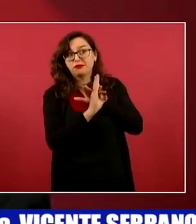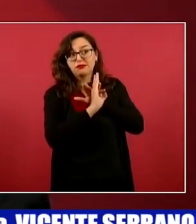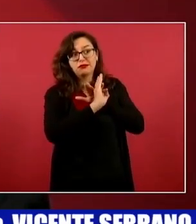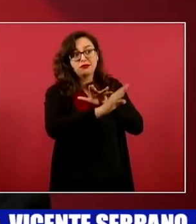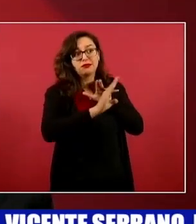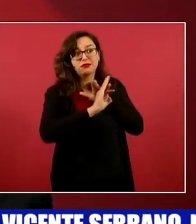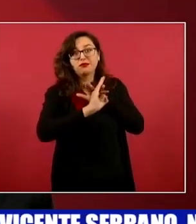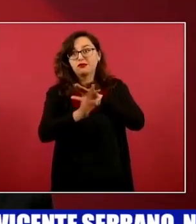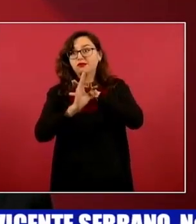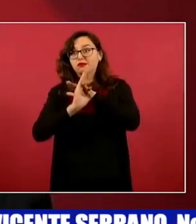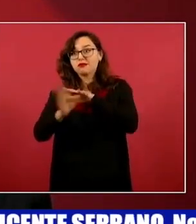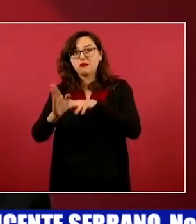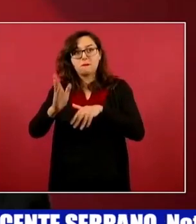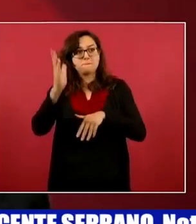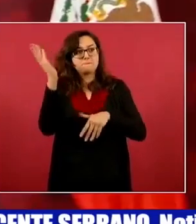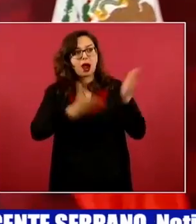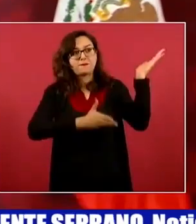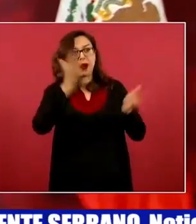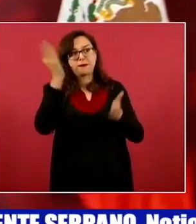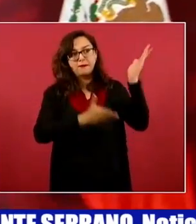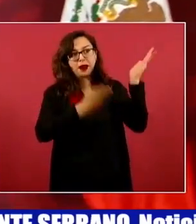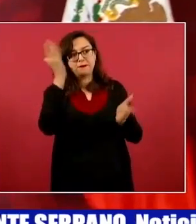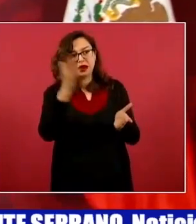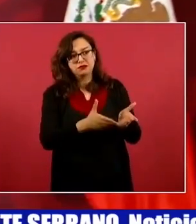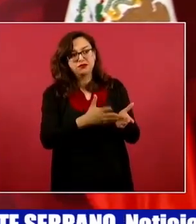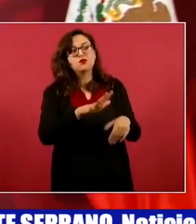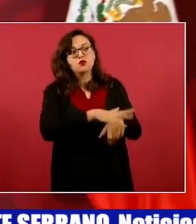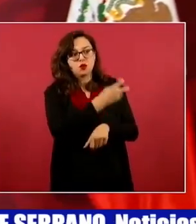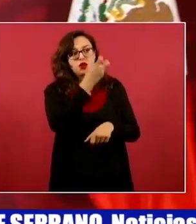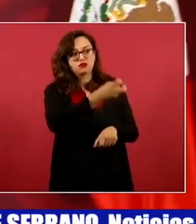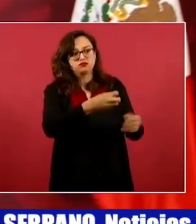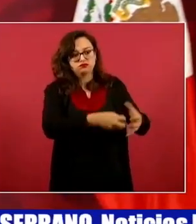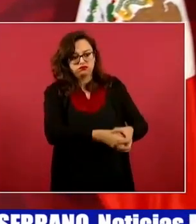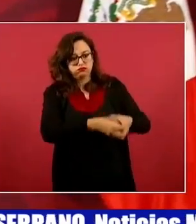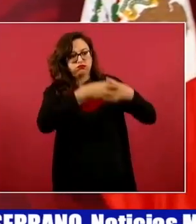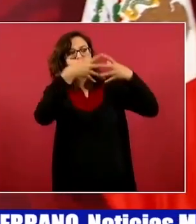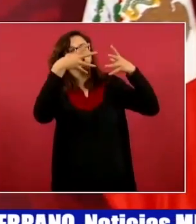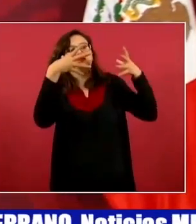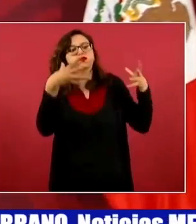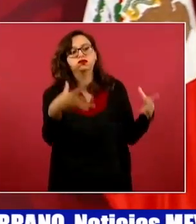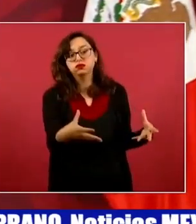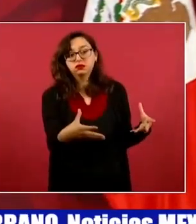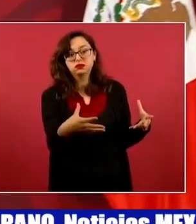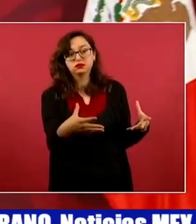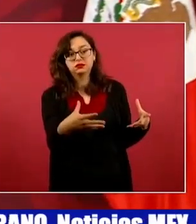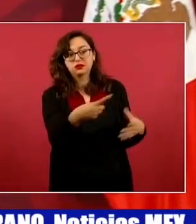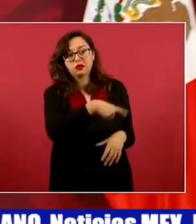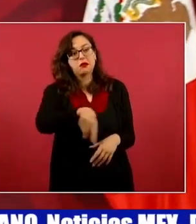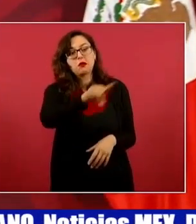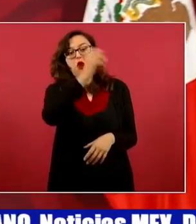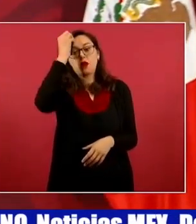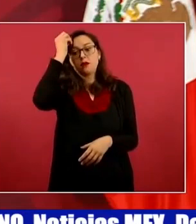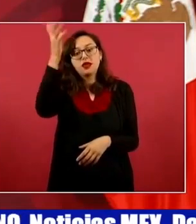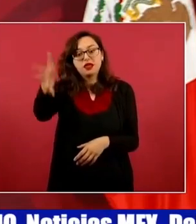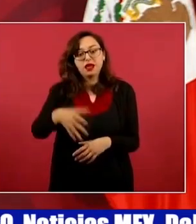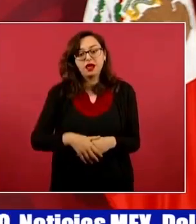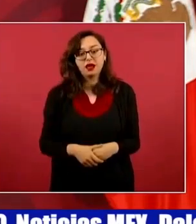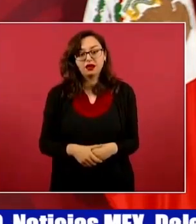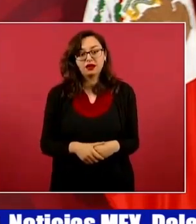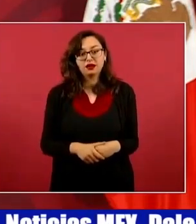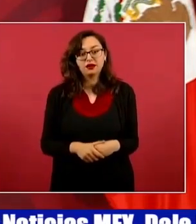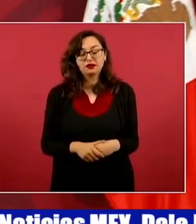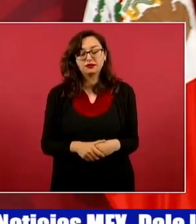Una gran nación, pero hablábamos